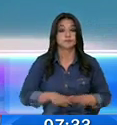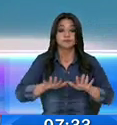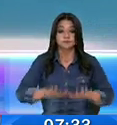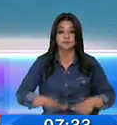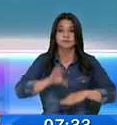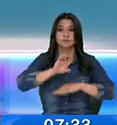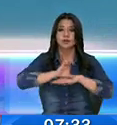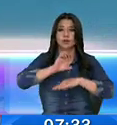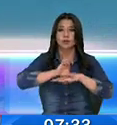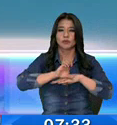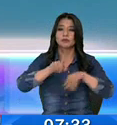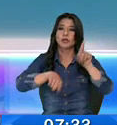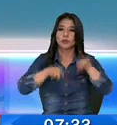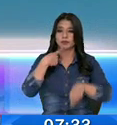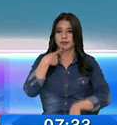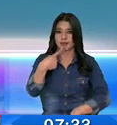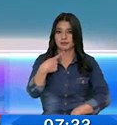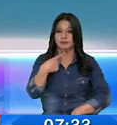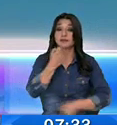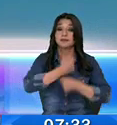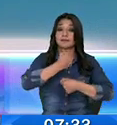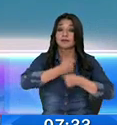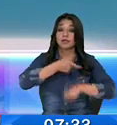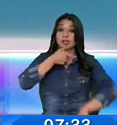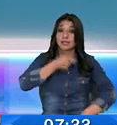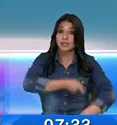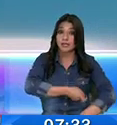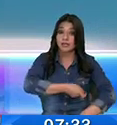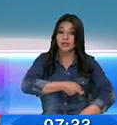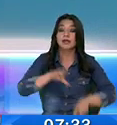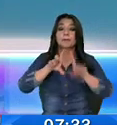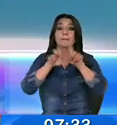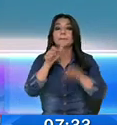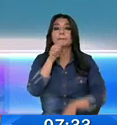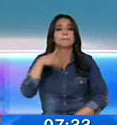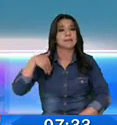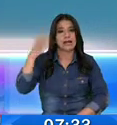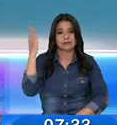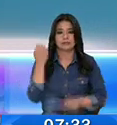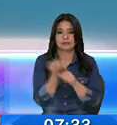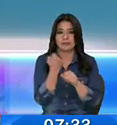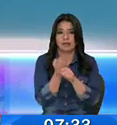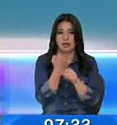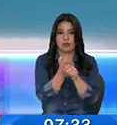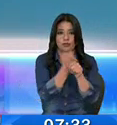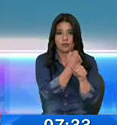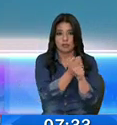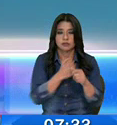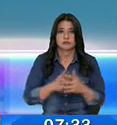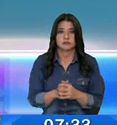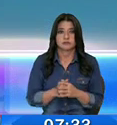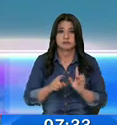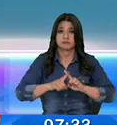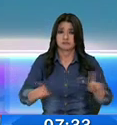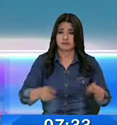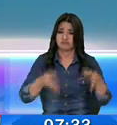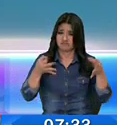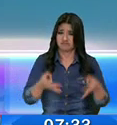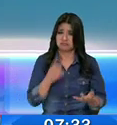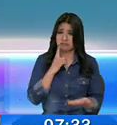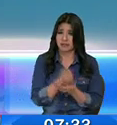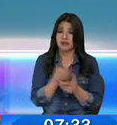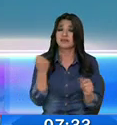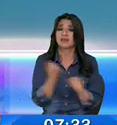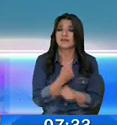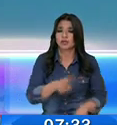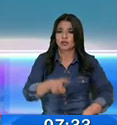país se ha hablado mucho que el que genera empleo es el sector privado y nosotros hemos dicho que realmente genera empleo